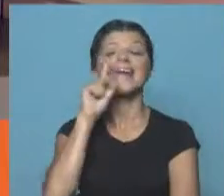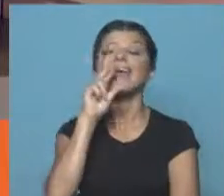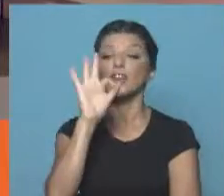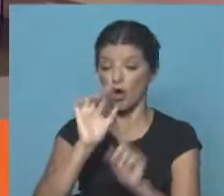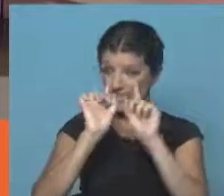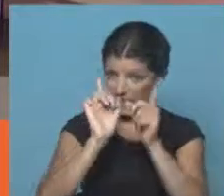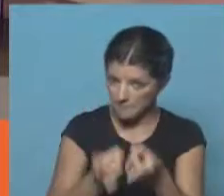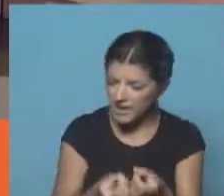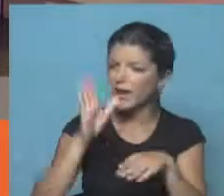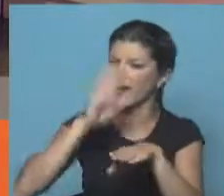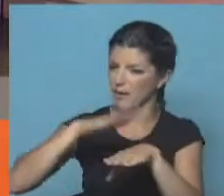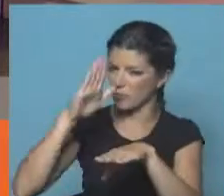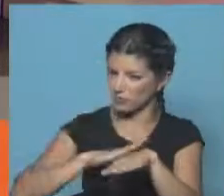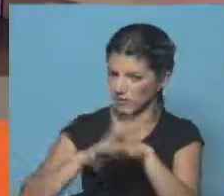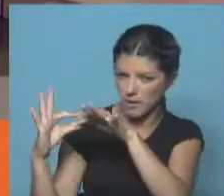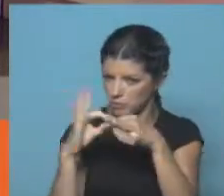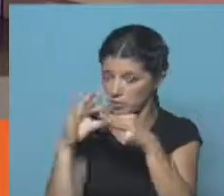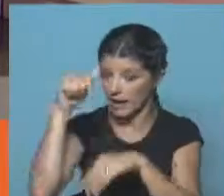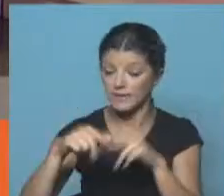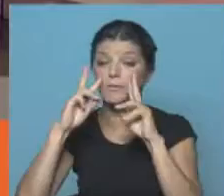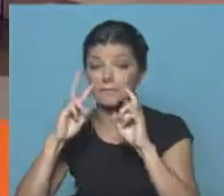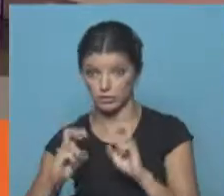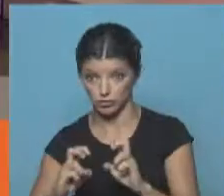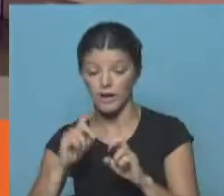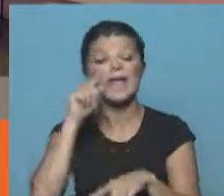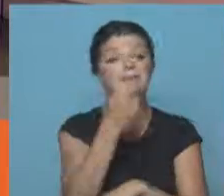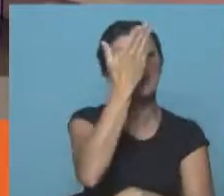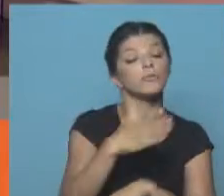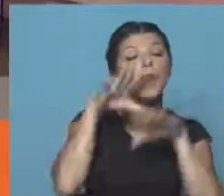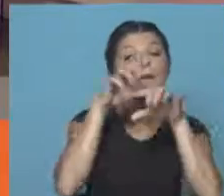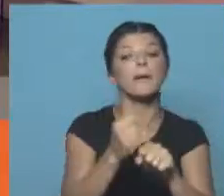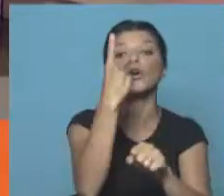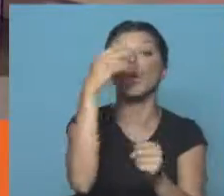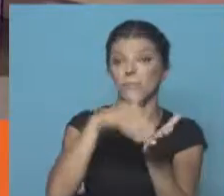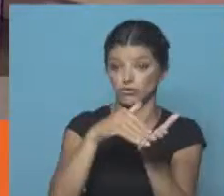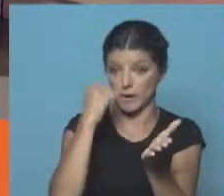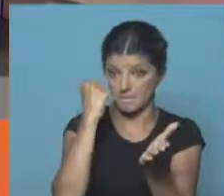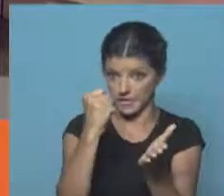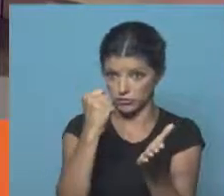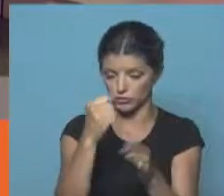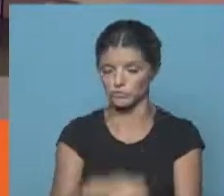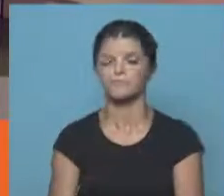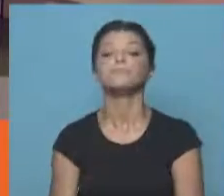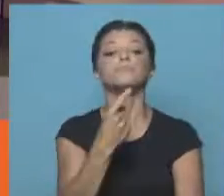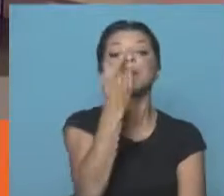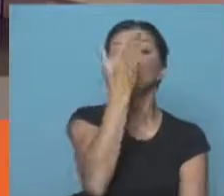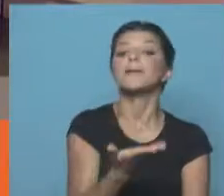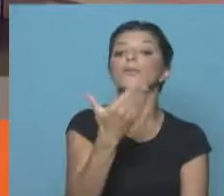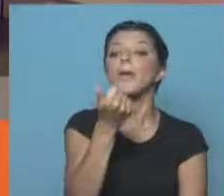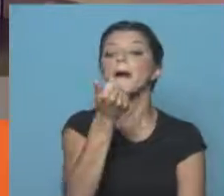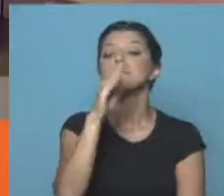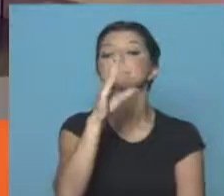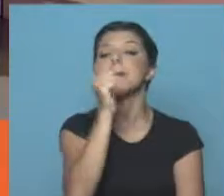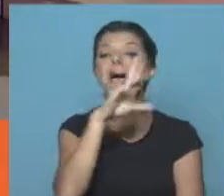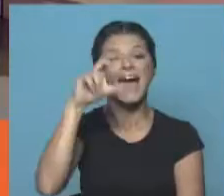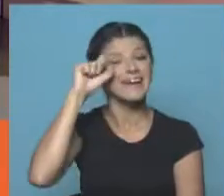partícipe necesario de la maniobra y le trabó Rafecas un embargo de 2 millones de pesos. Barreiro es un militar que está procesado por delitos de